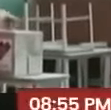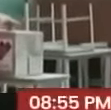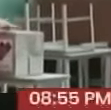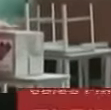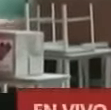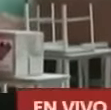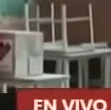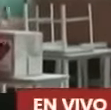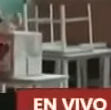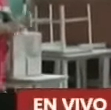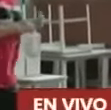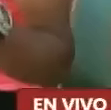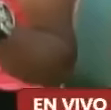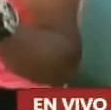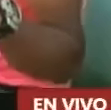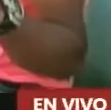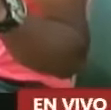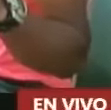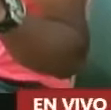Simón Bolívar.